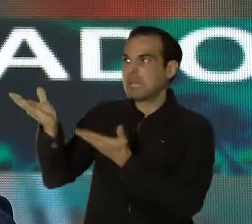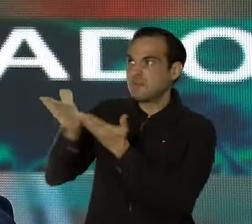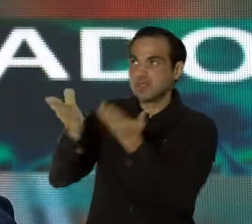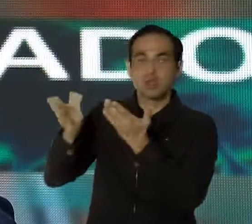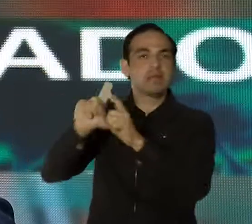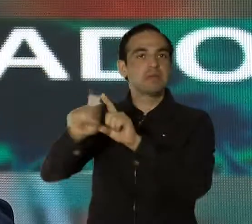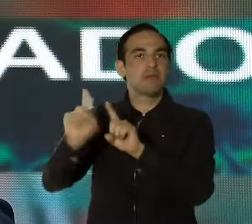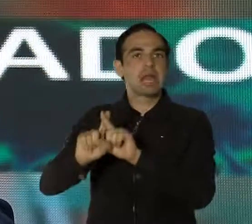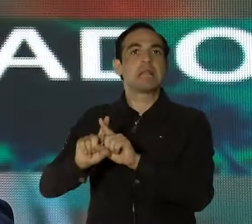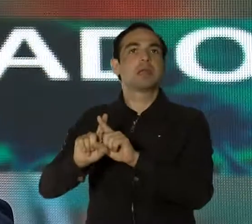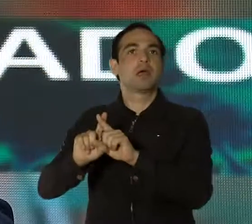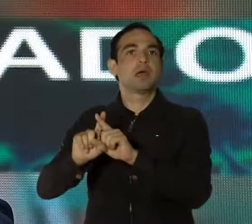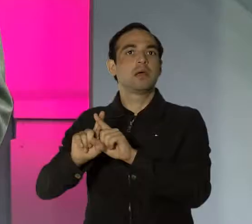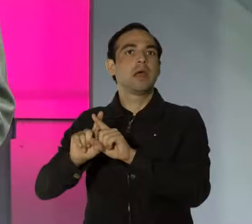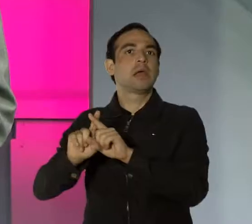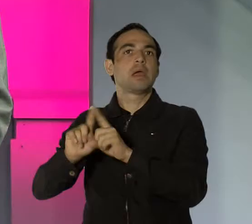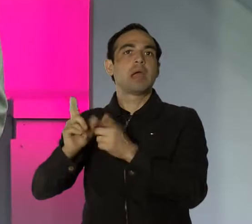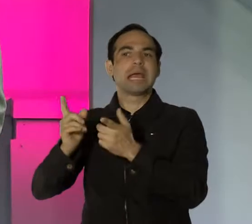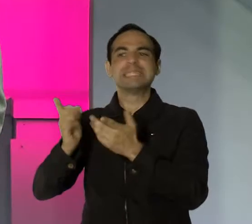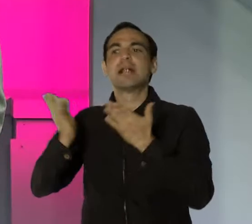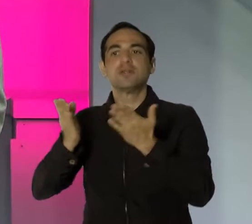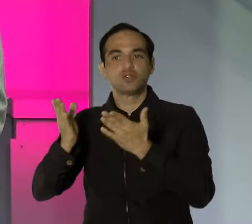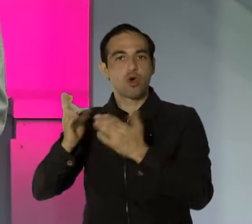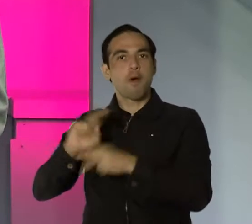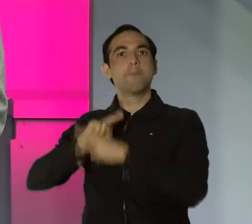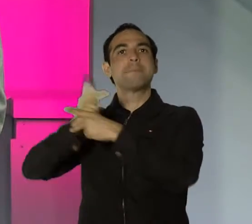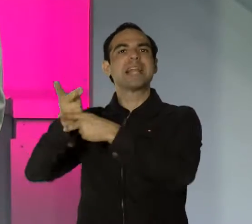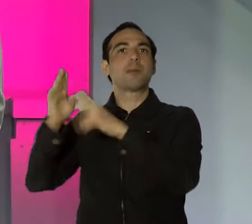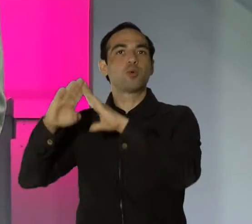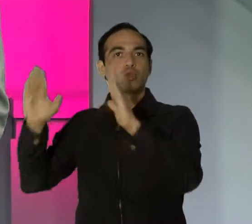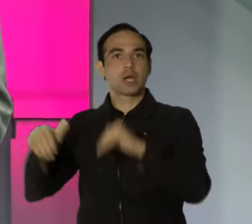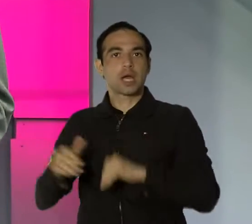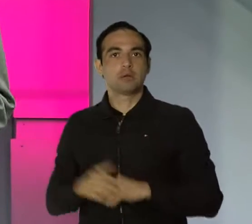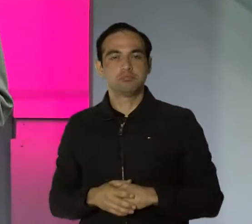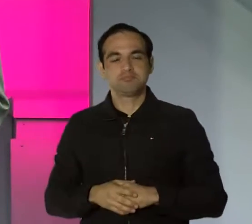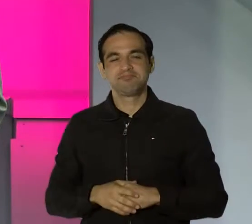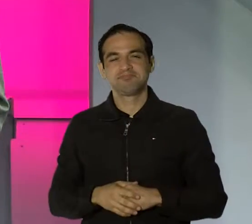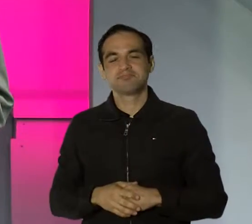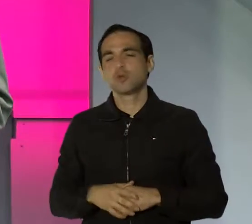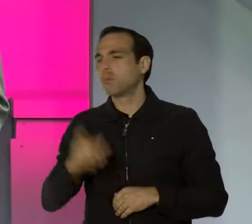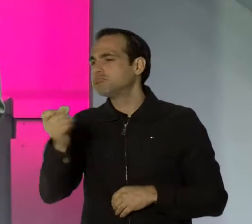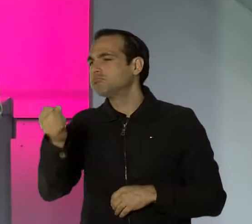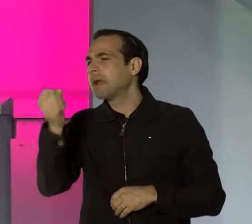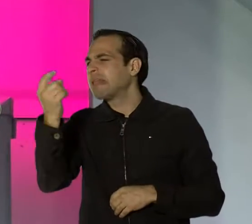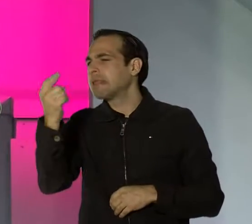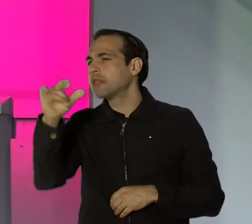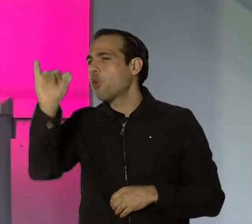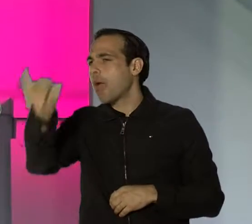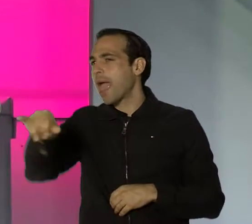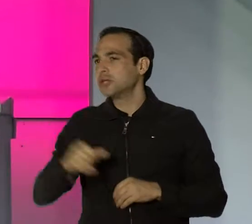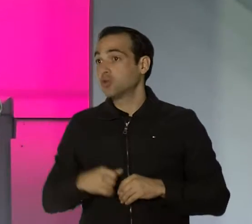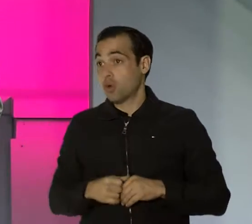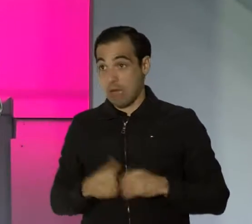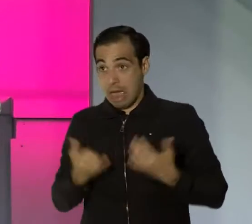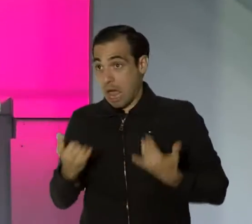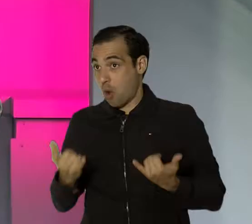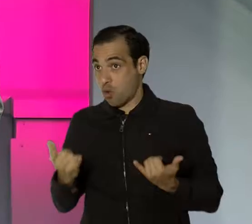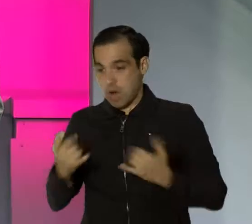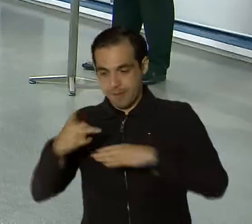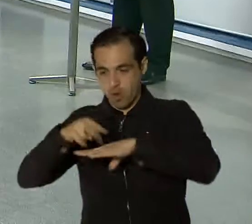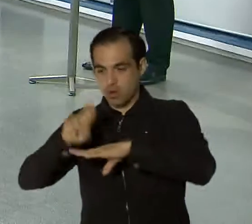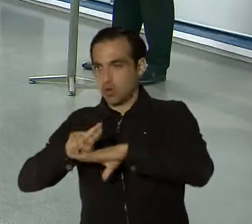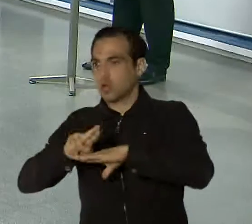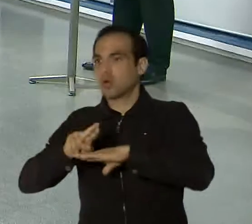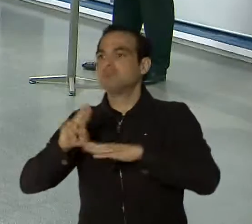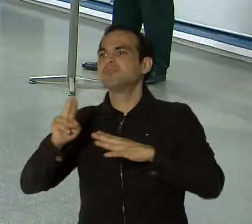préstamos hipotecarios. Bueno, ya con esta introducción quisiéramos saber cuál es la realidad, la actualidad de la banca hipotecaria en Puerto